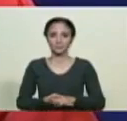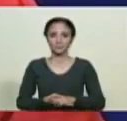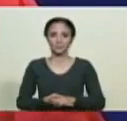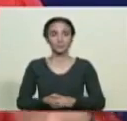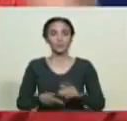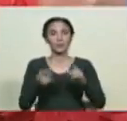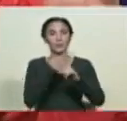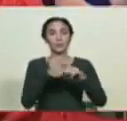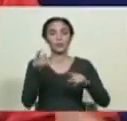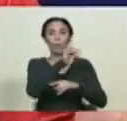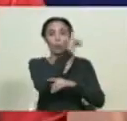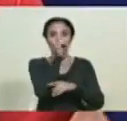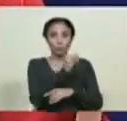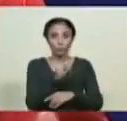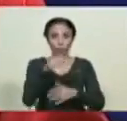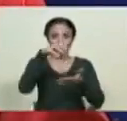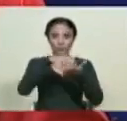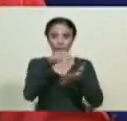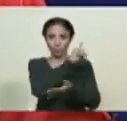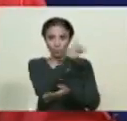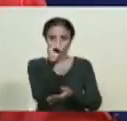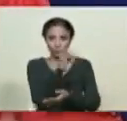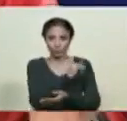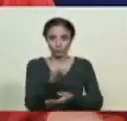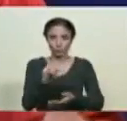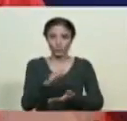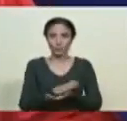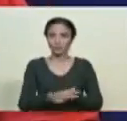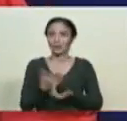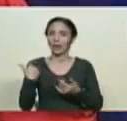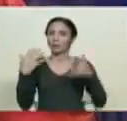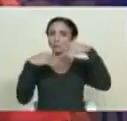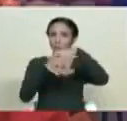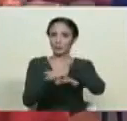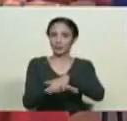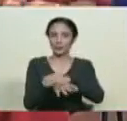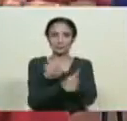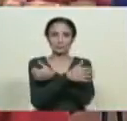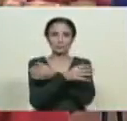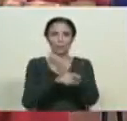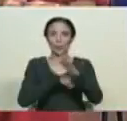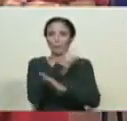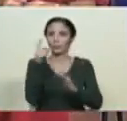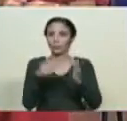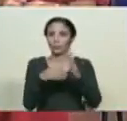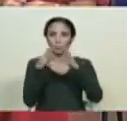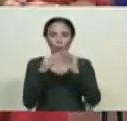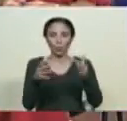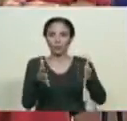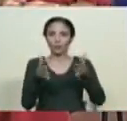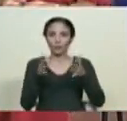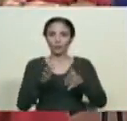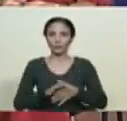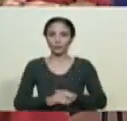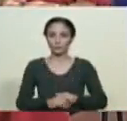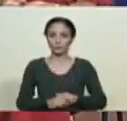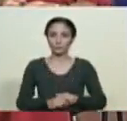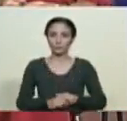Pero el Zulia así como integral, pues. Integral.